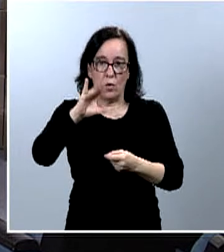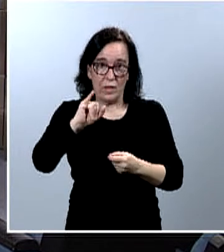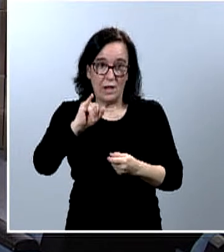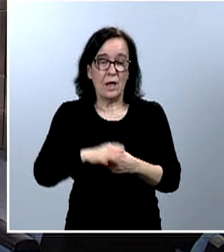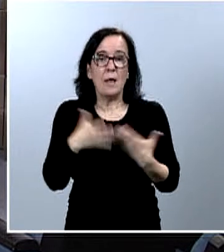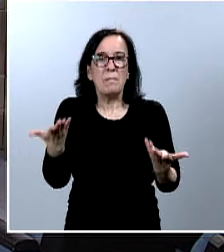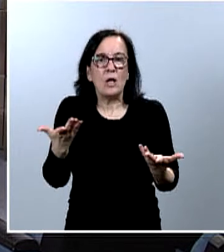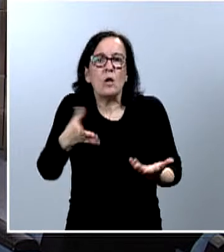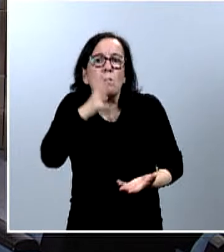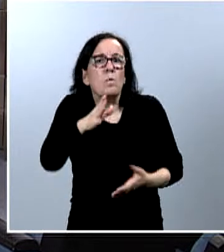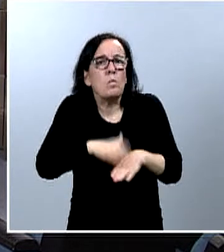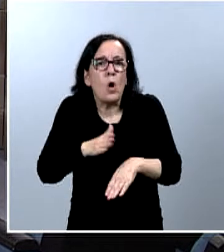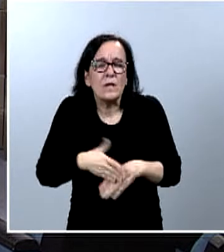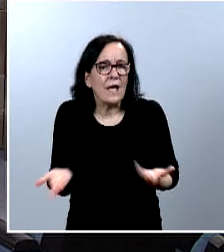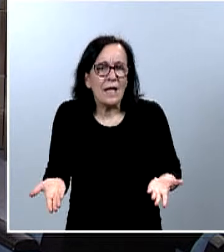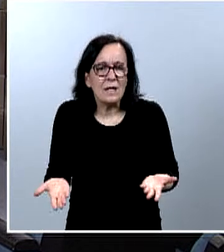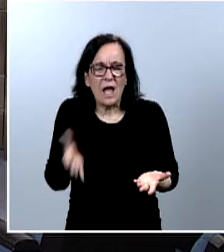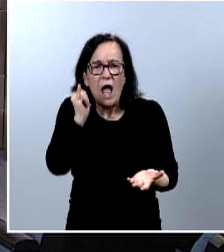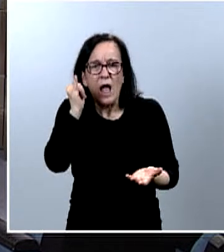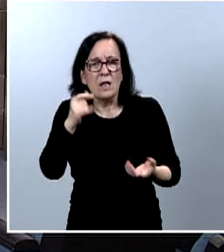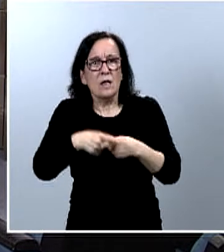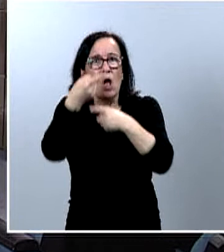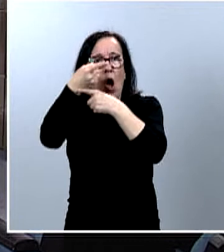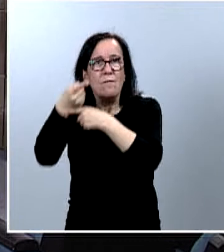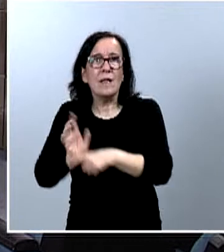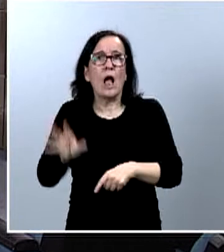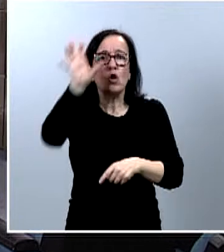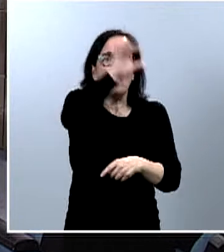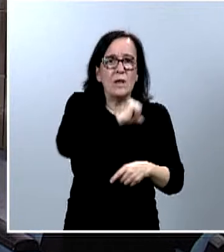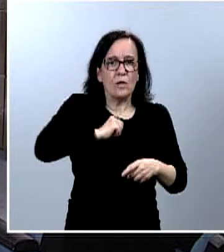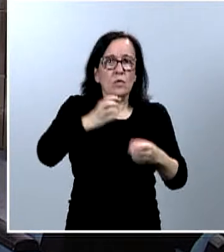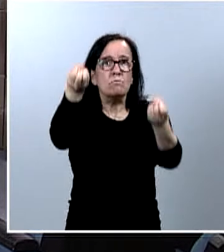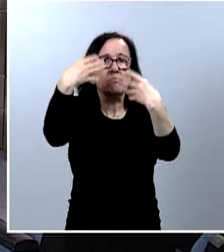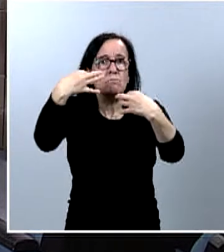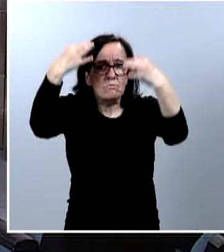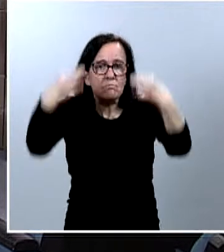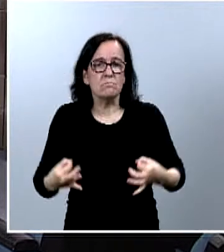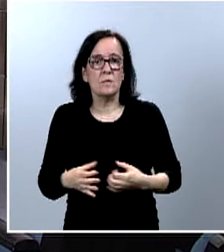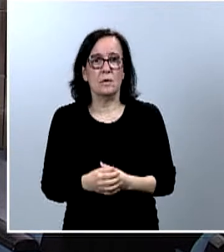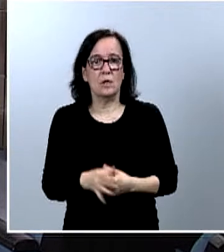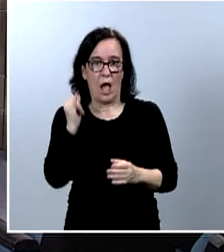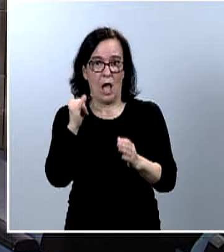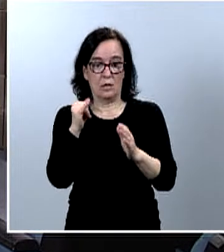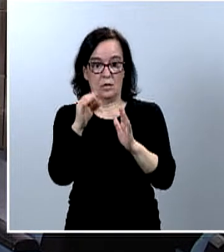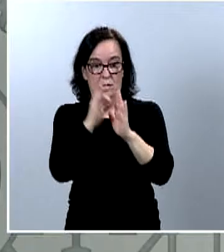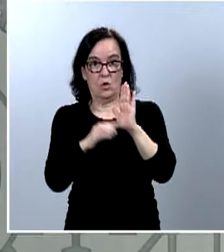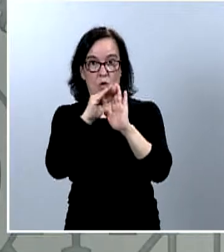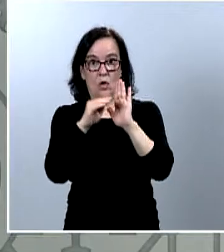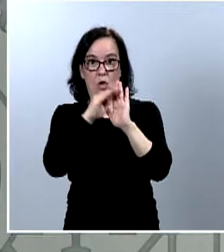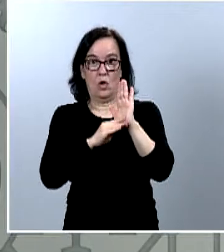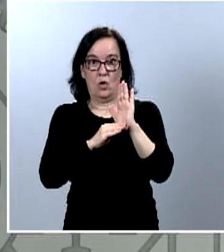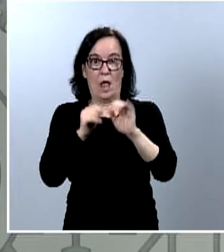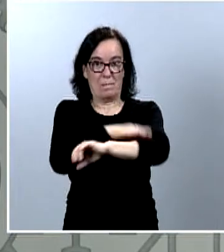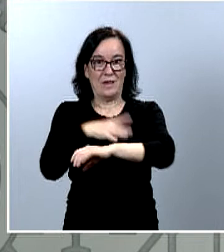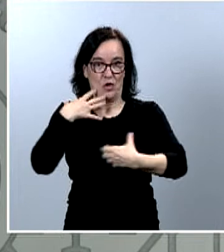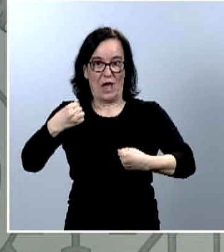debe? Se pregunta. ¿Hay previsto obligar a las comunidades a hacerlo? Bueno, hay una orden del Ministerio de Sanidad